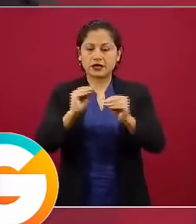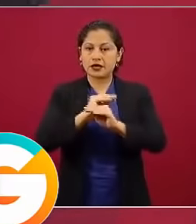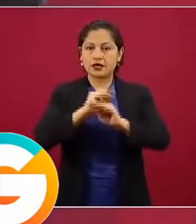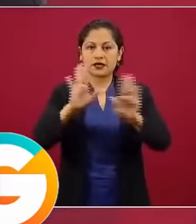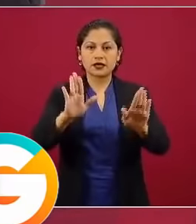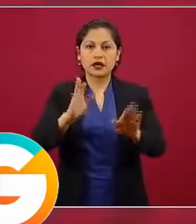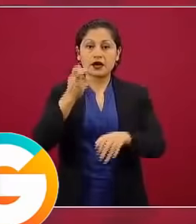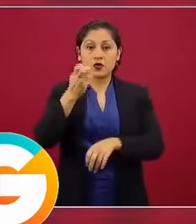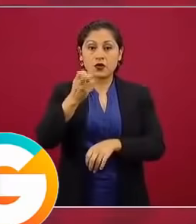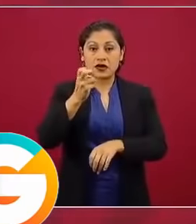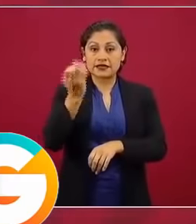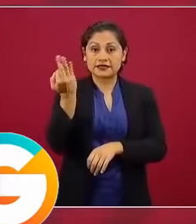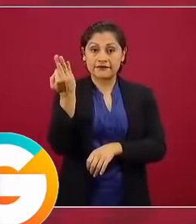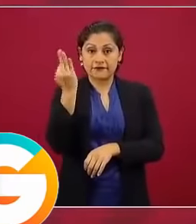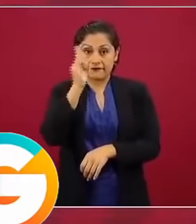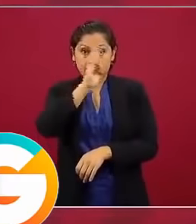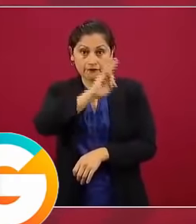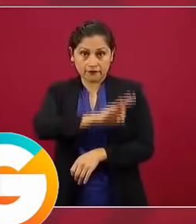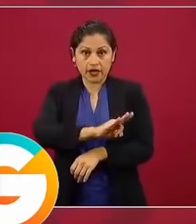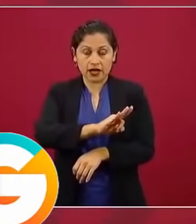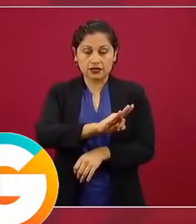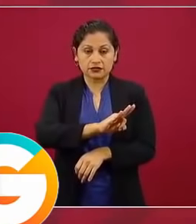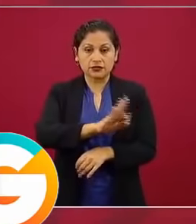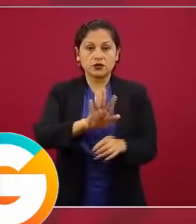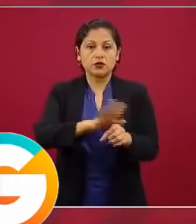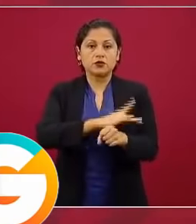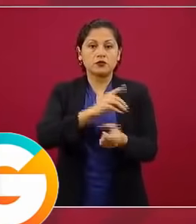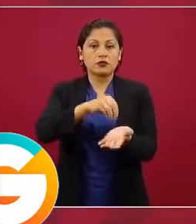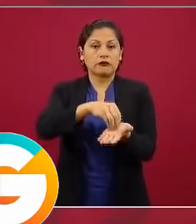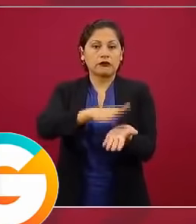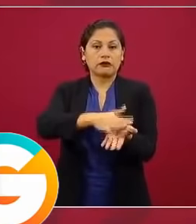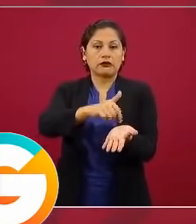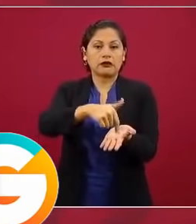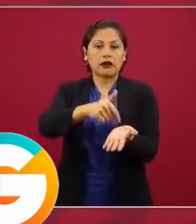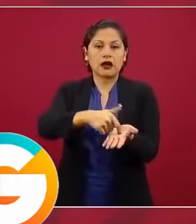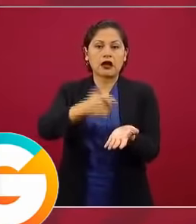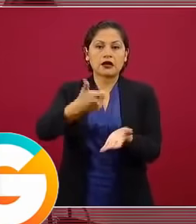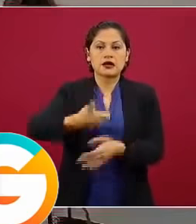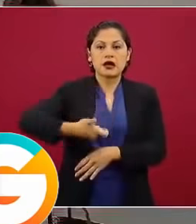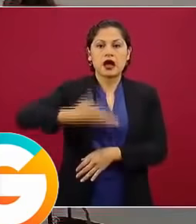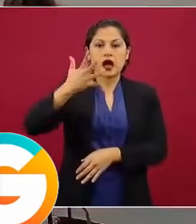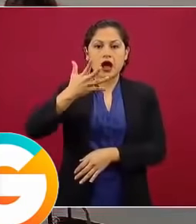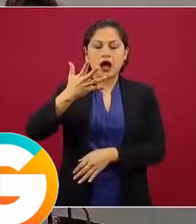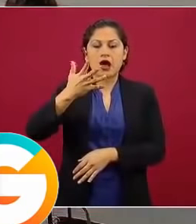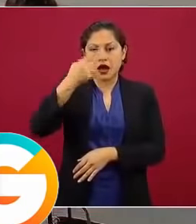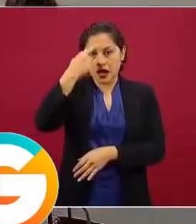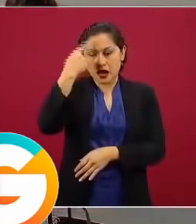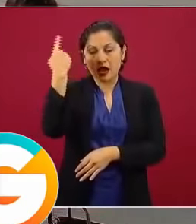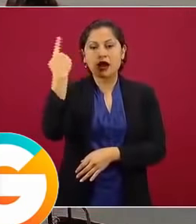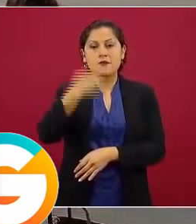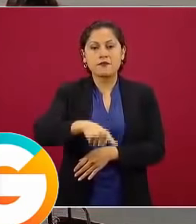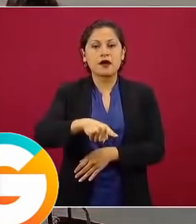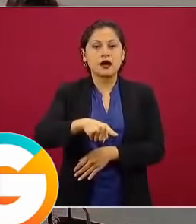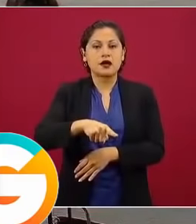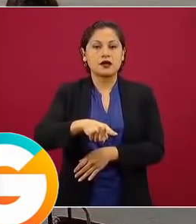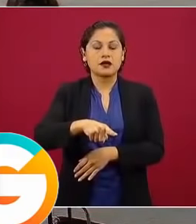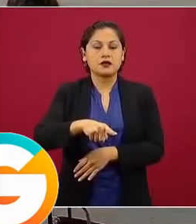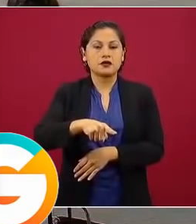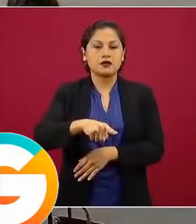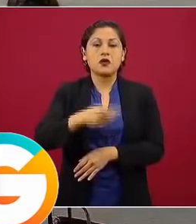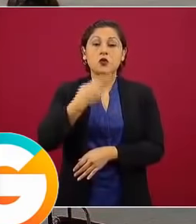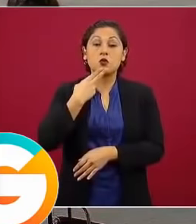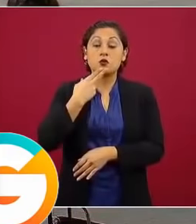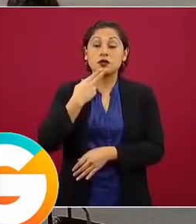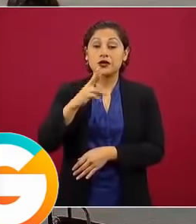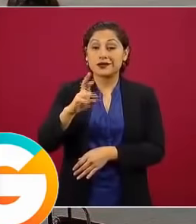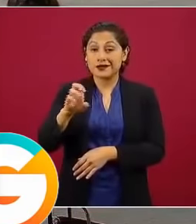de subir la energía a la red. Resulta